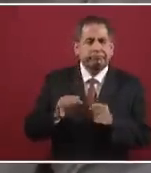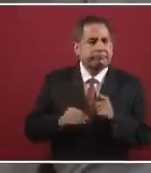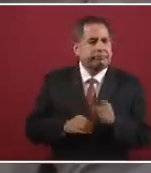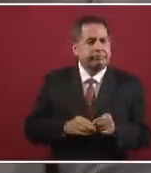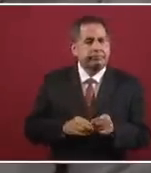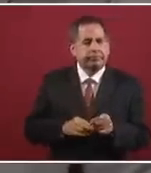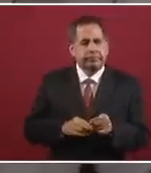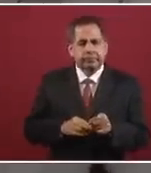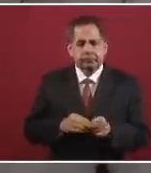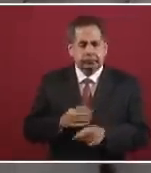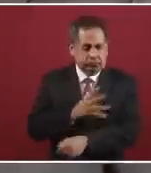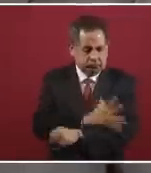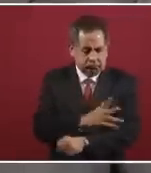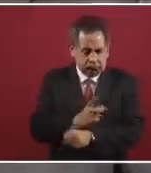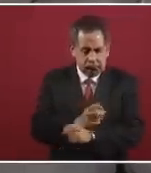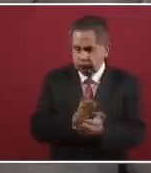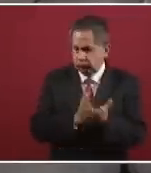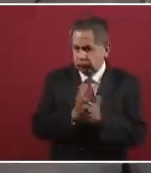integridad